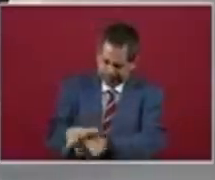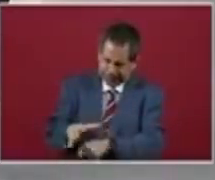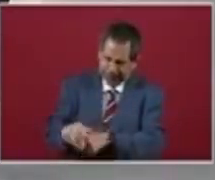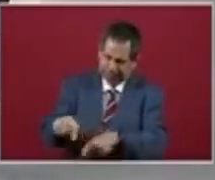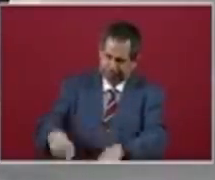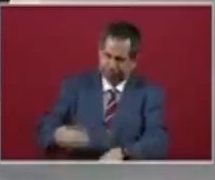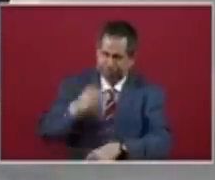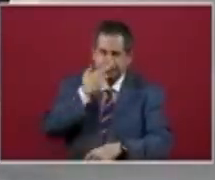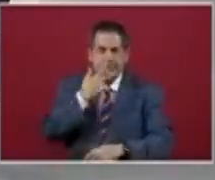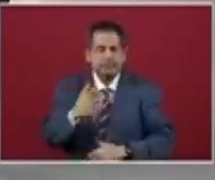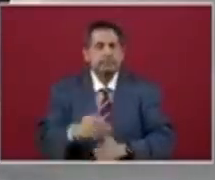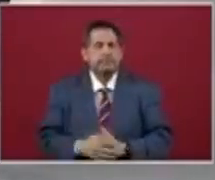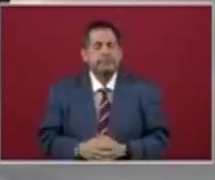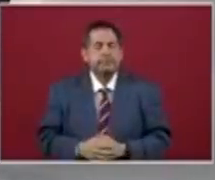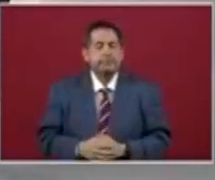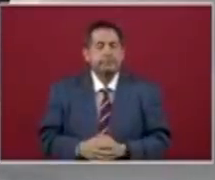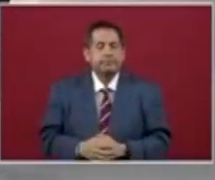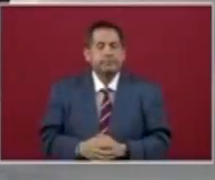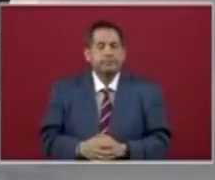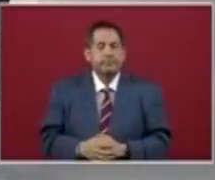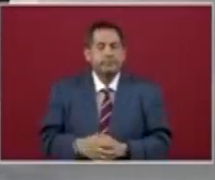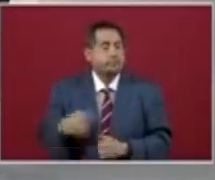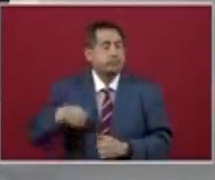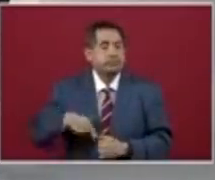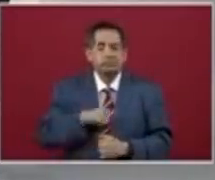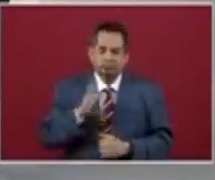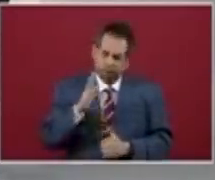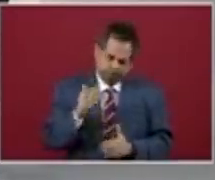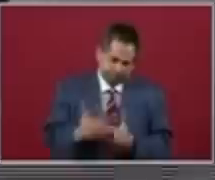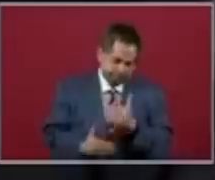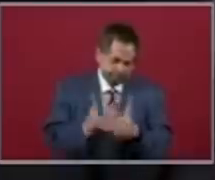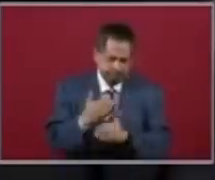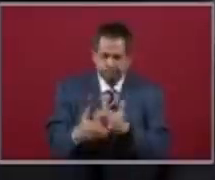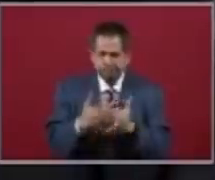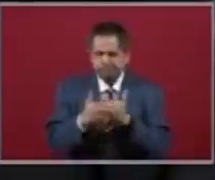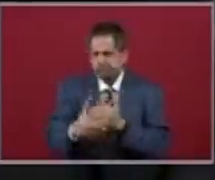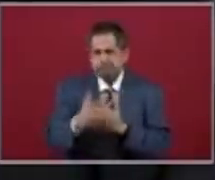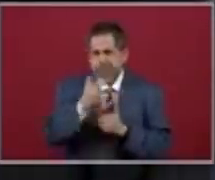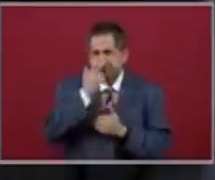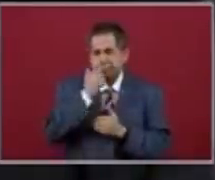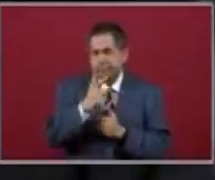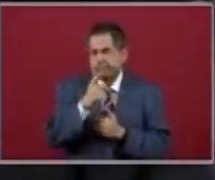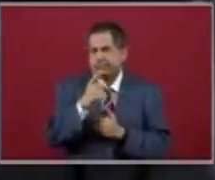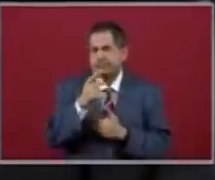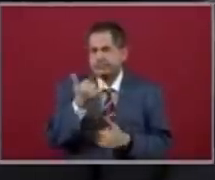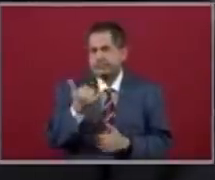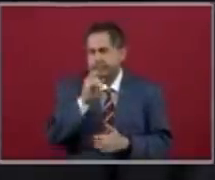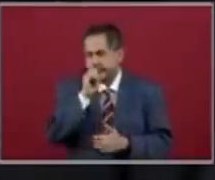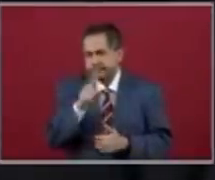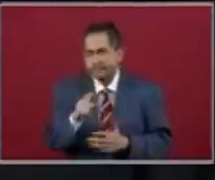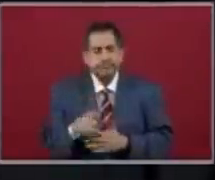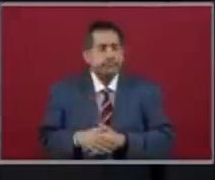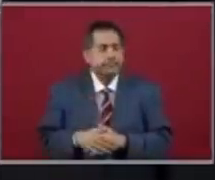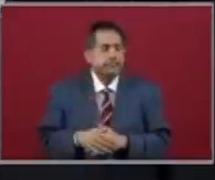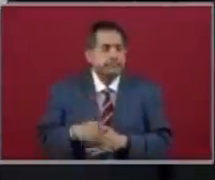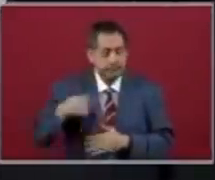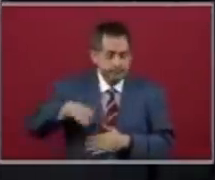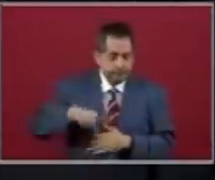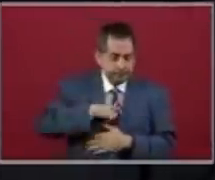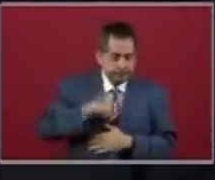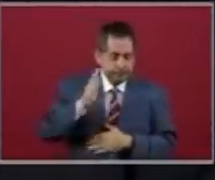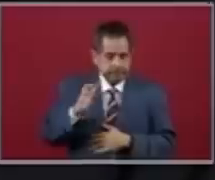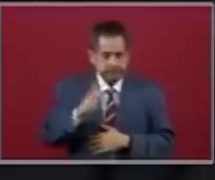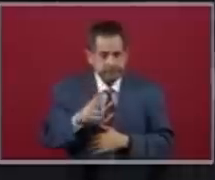Hemos avanzado en este propósito y hemos recibido